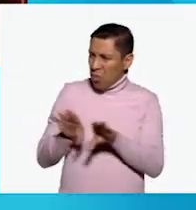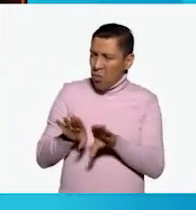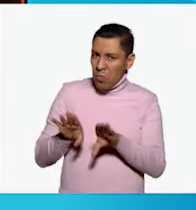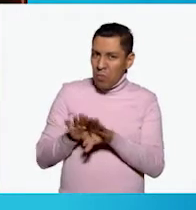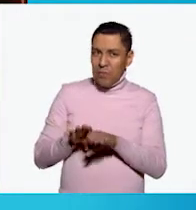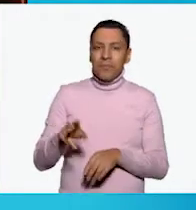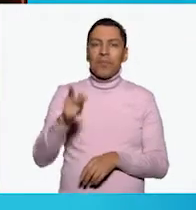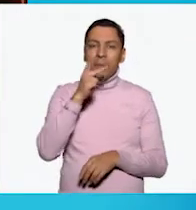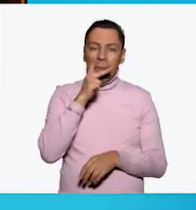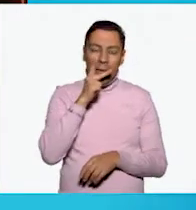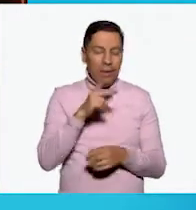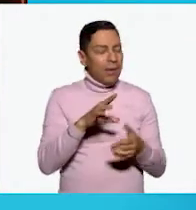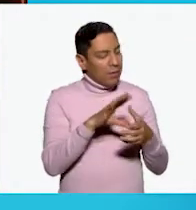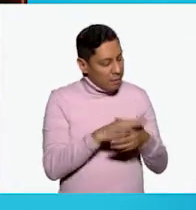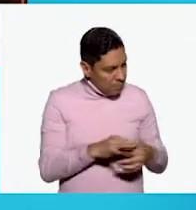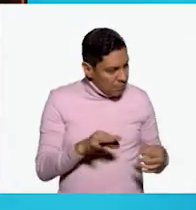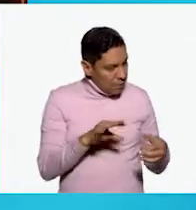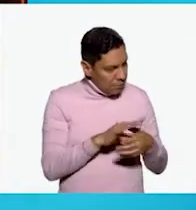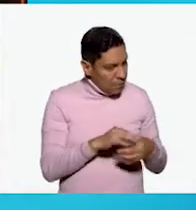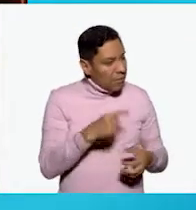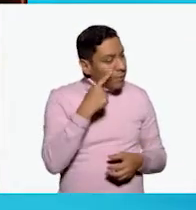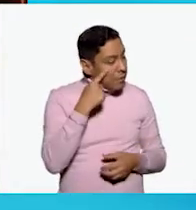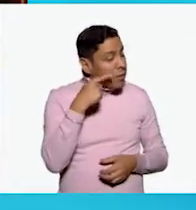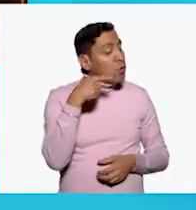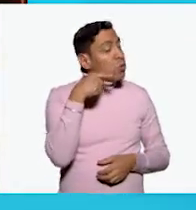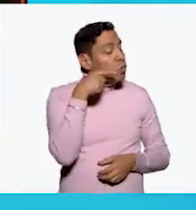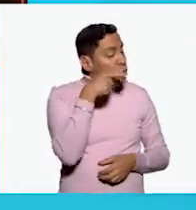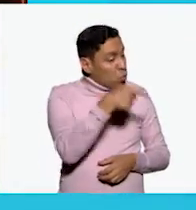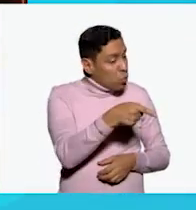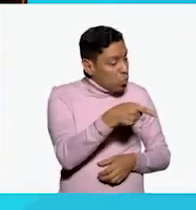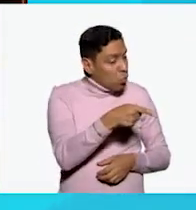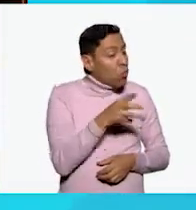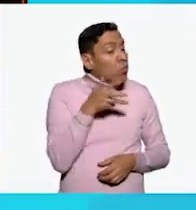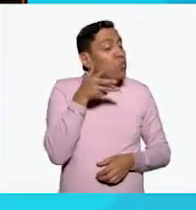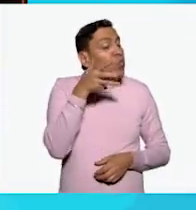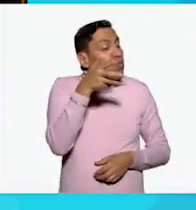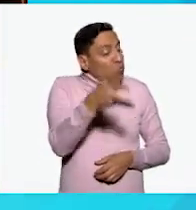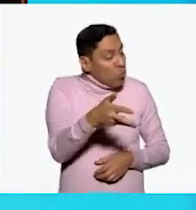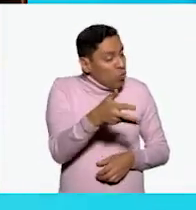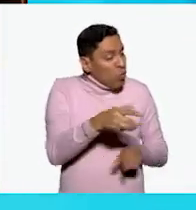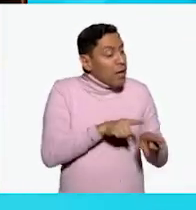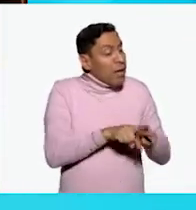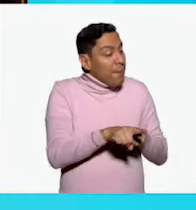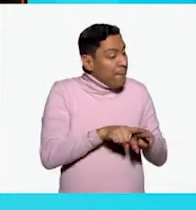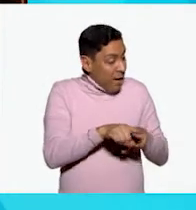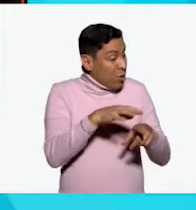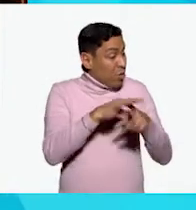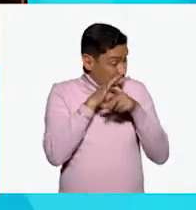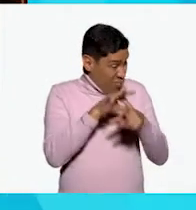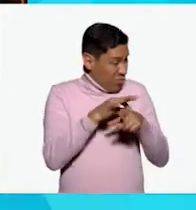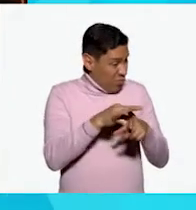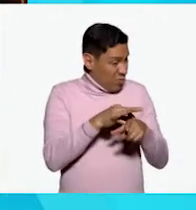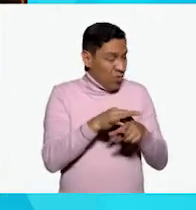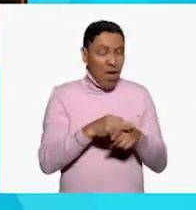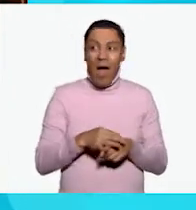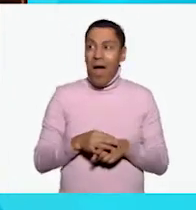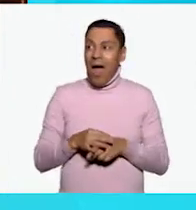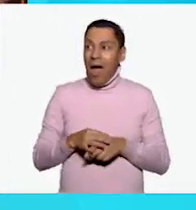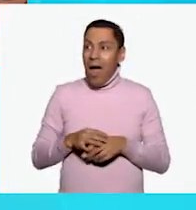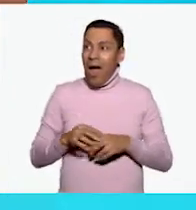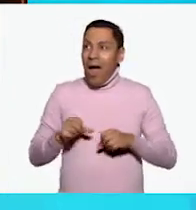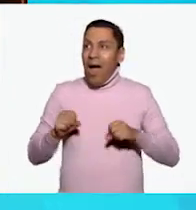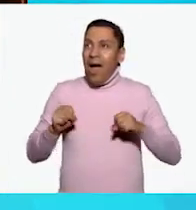Pero mi papá me dijo, vas a tener un hermano. Y yo me puse lleno